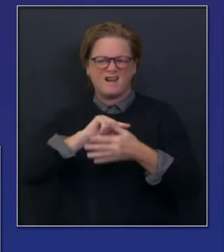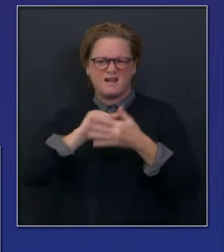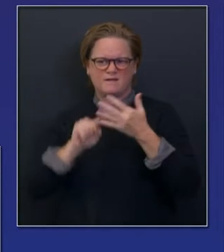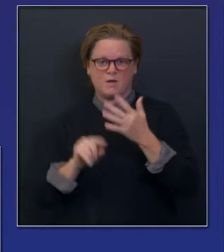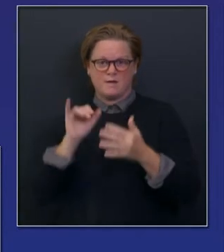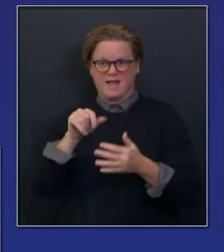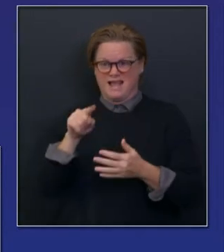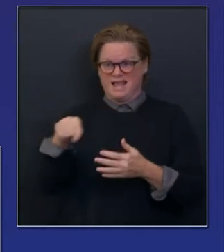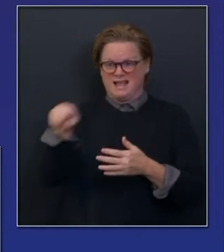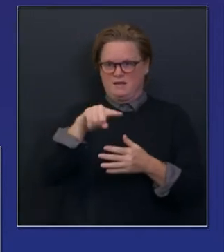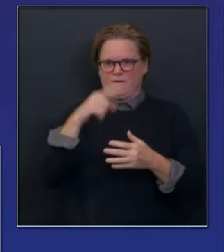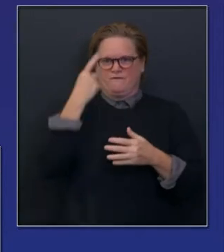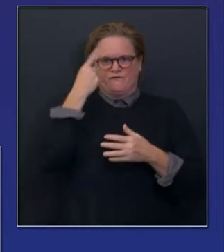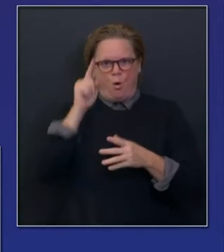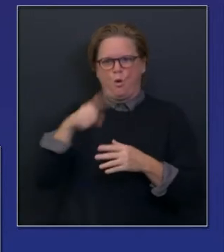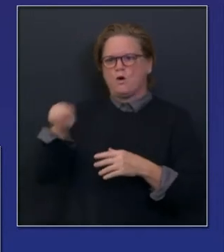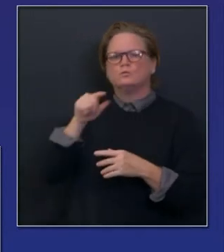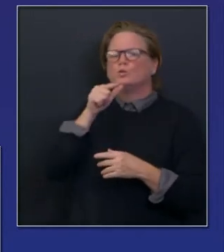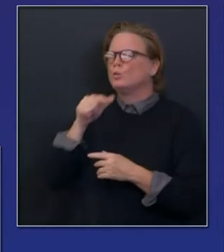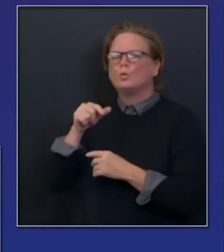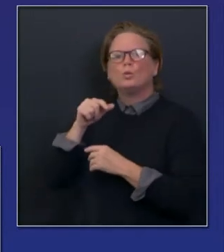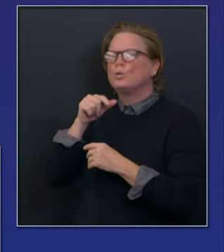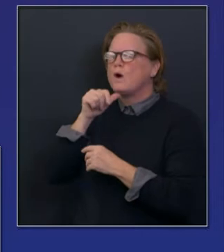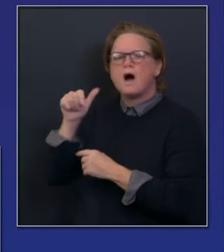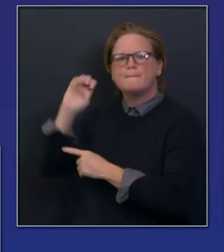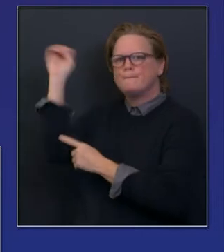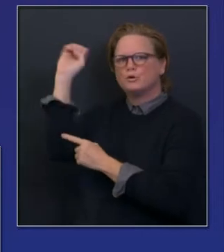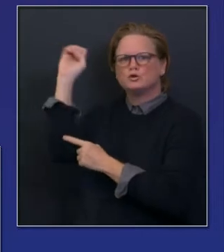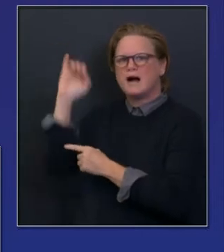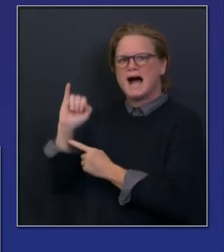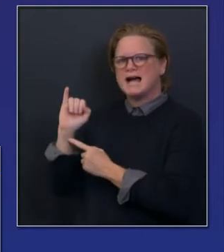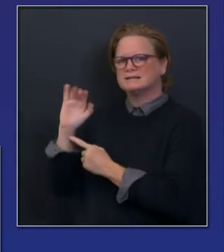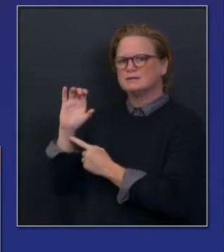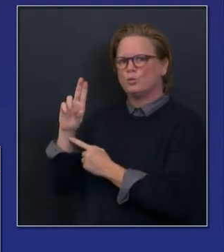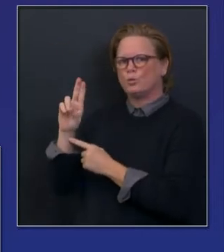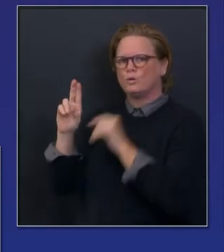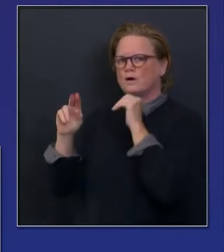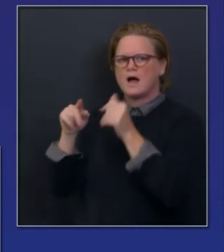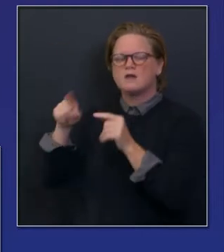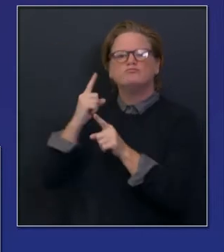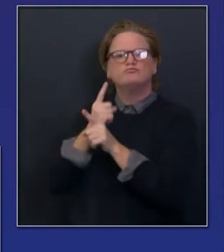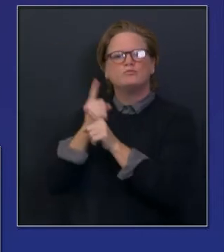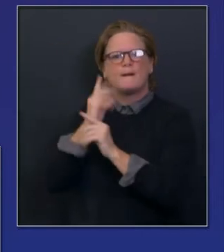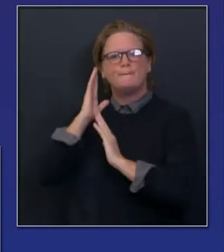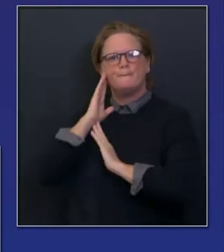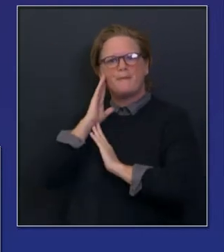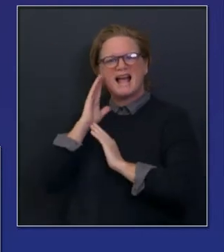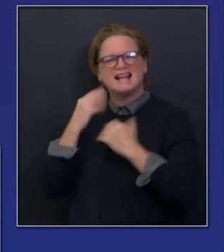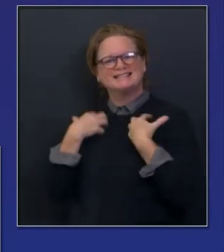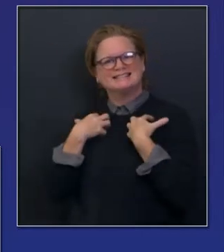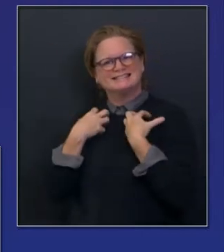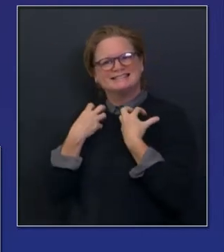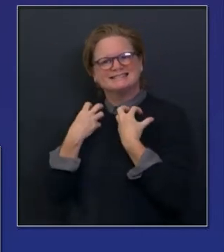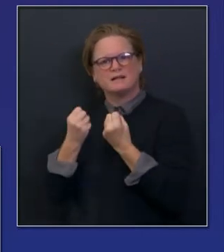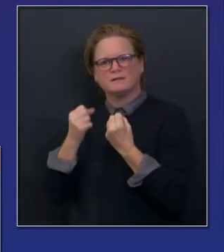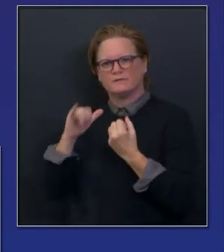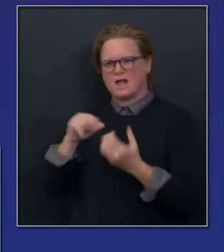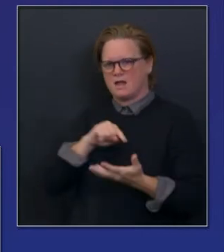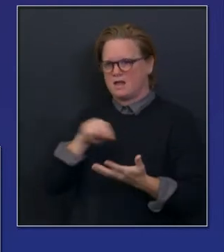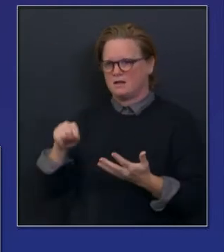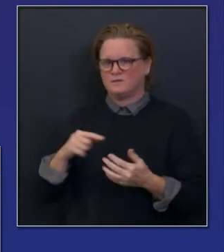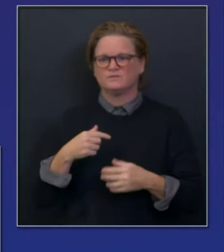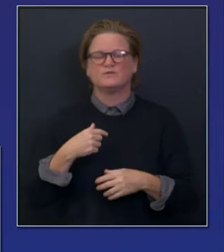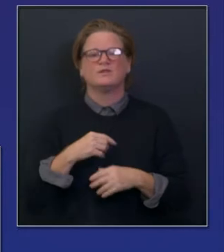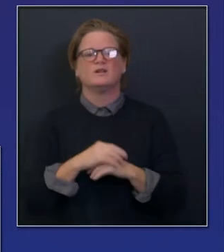de cuidado alterno para pacientes no de COVID-19. Y esta es la otra parte de la presentación. Tengo